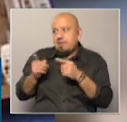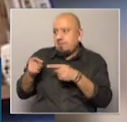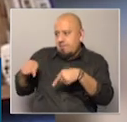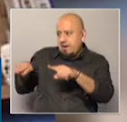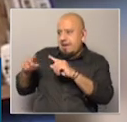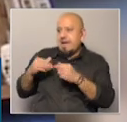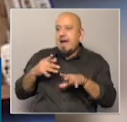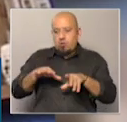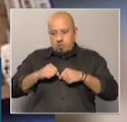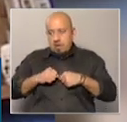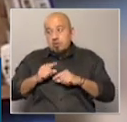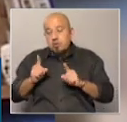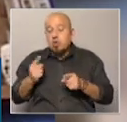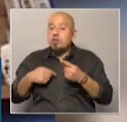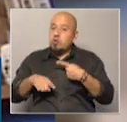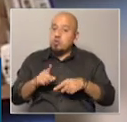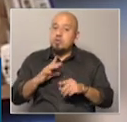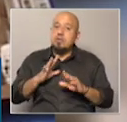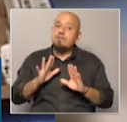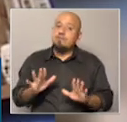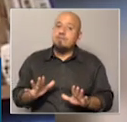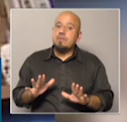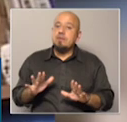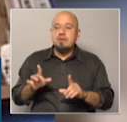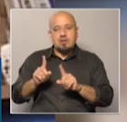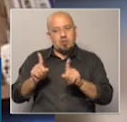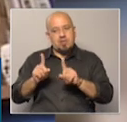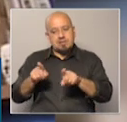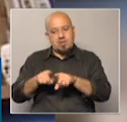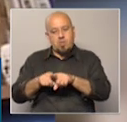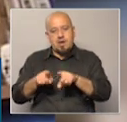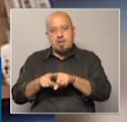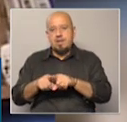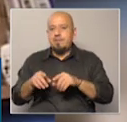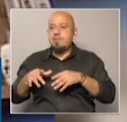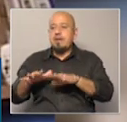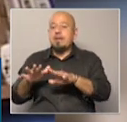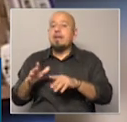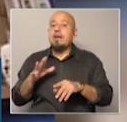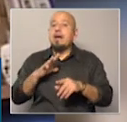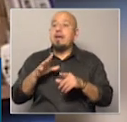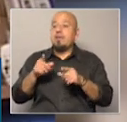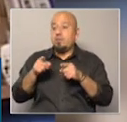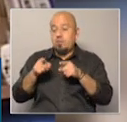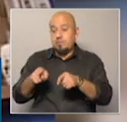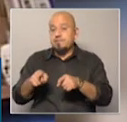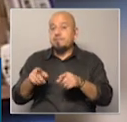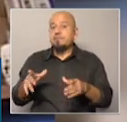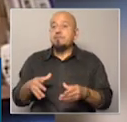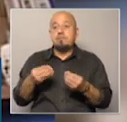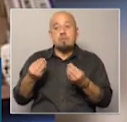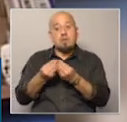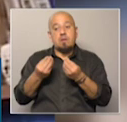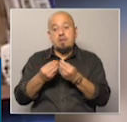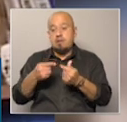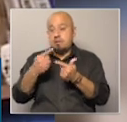familias adoptantes. Así que, por tanto, no reciben la misma preparación, ¿verdad? y él, hay un seguimiento y hay una cantidad de